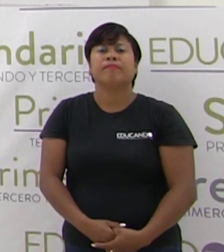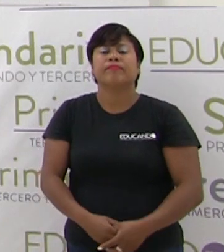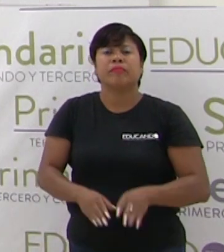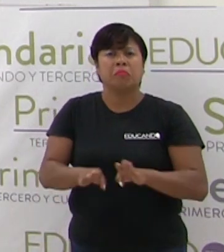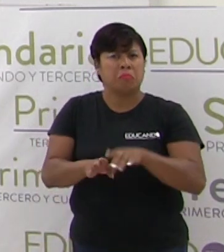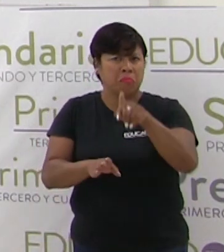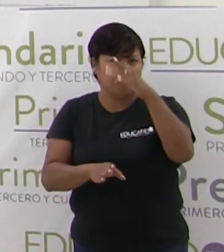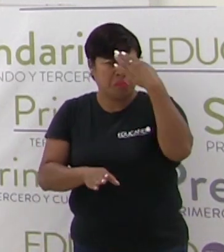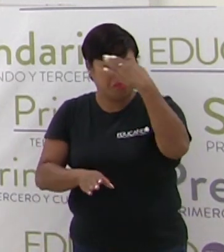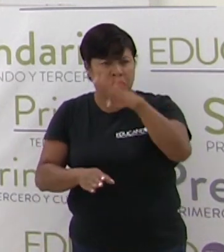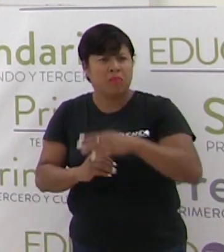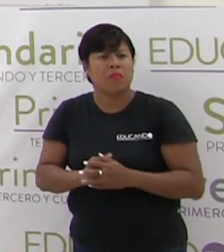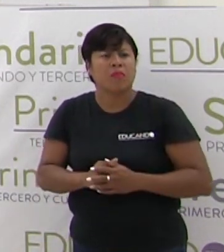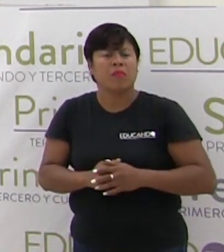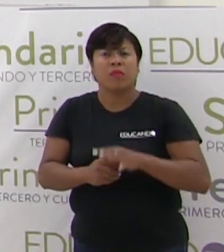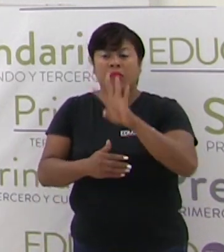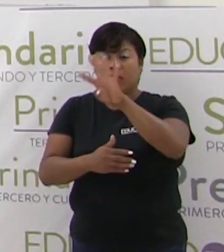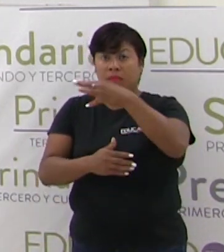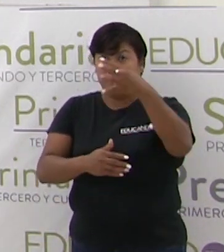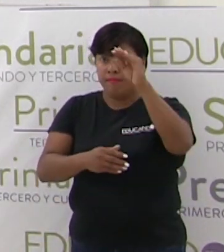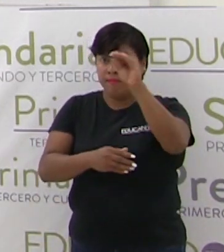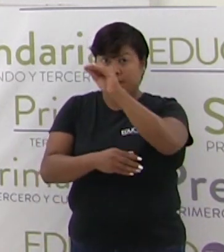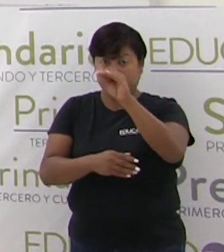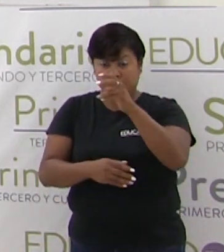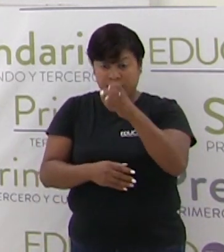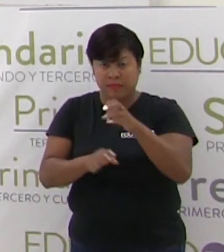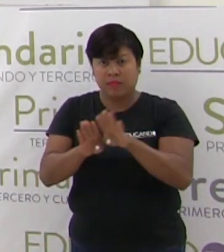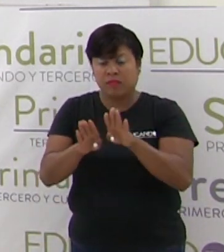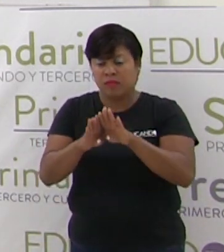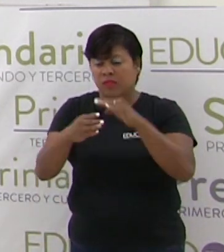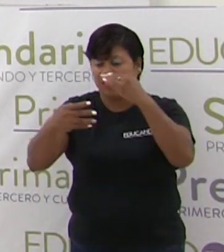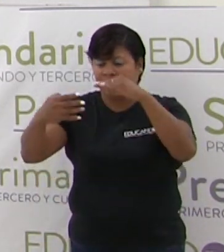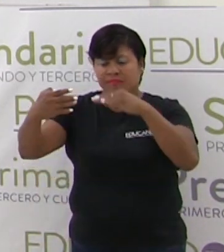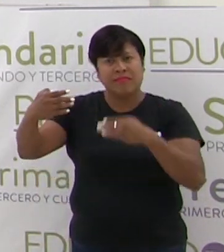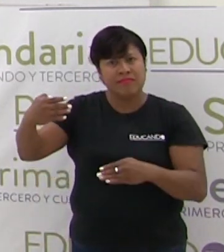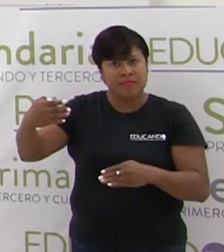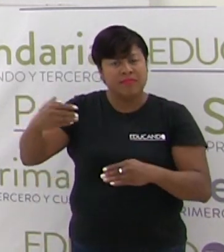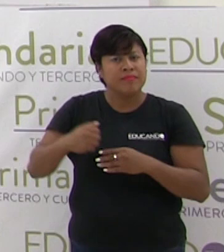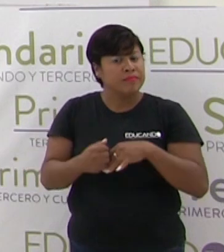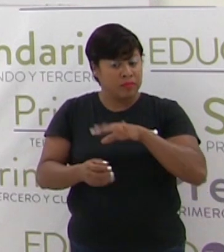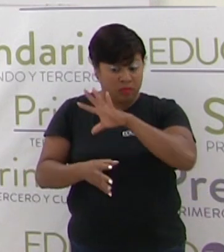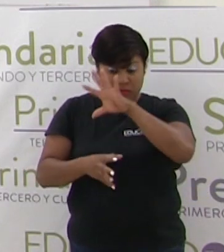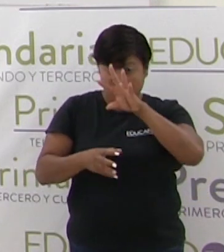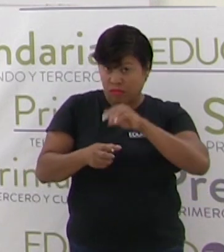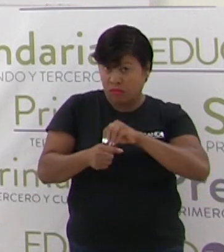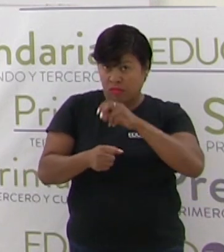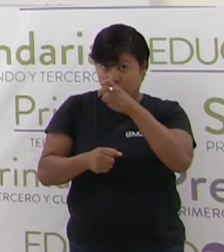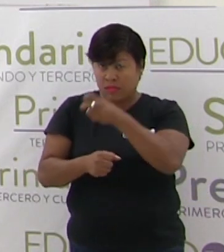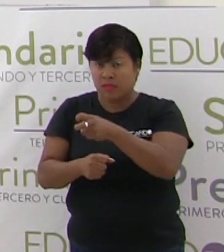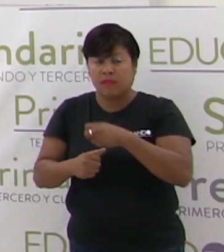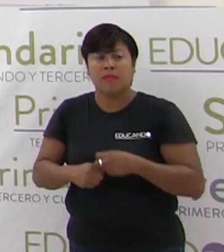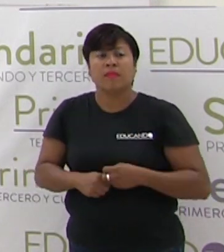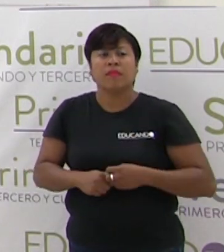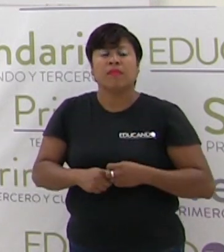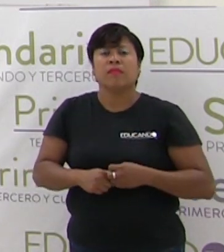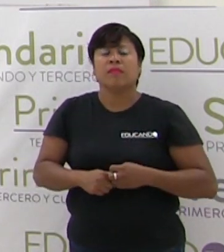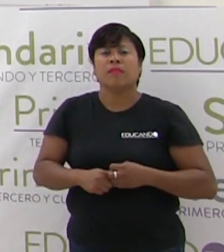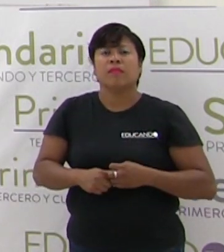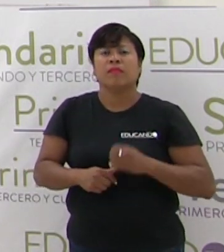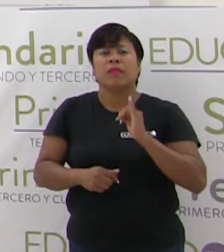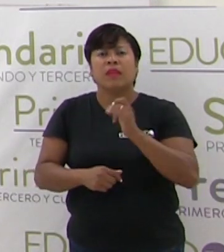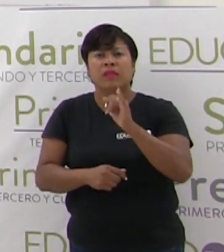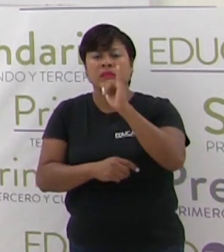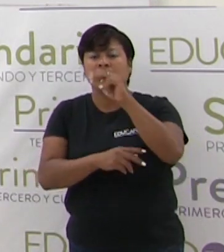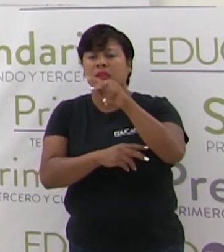Como ustedes saben, las estructuras de los textos en lo general es